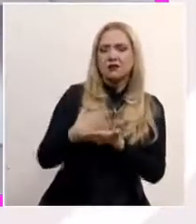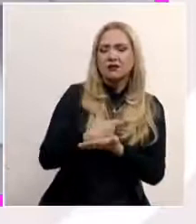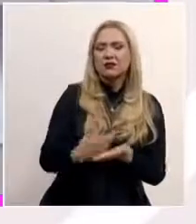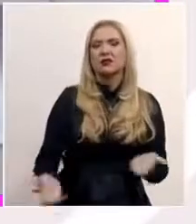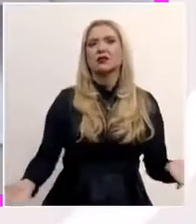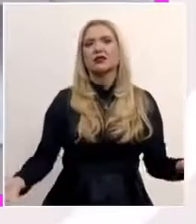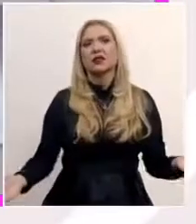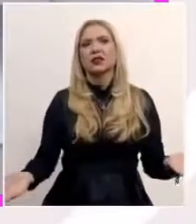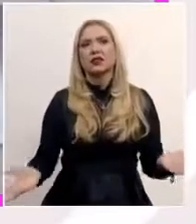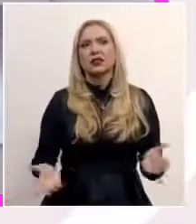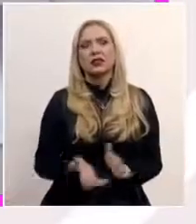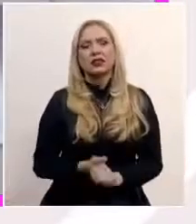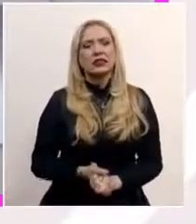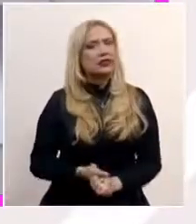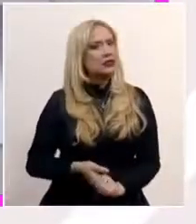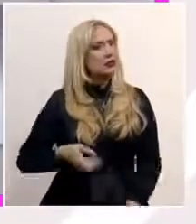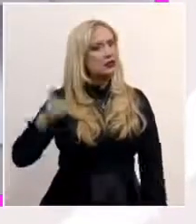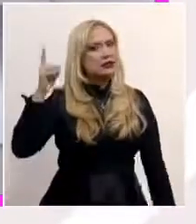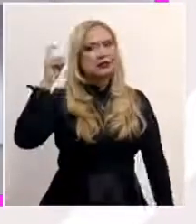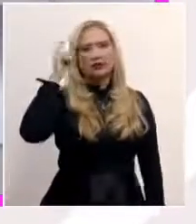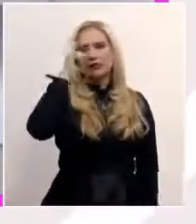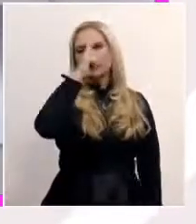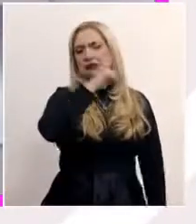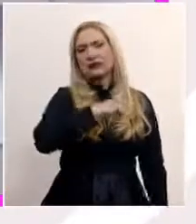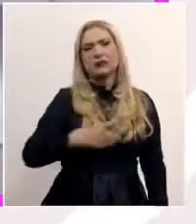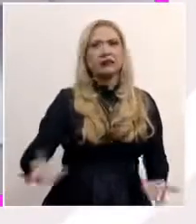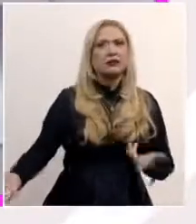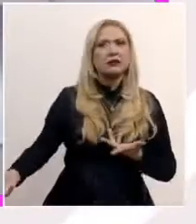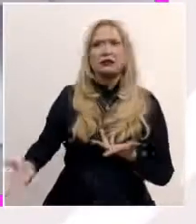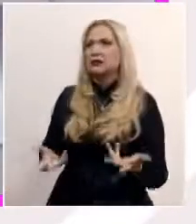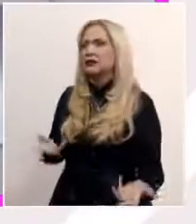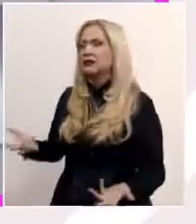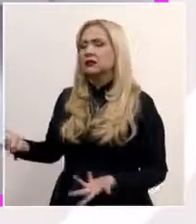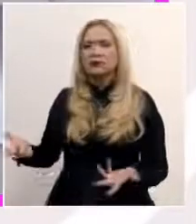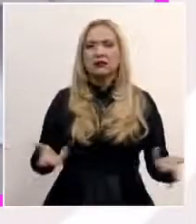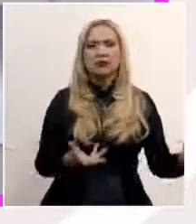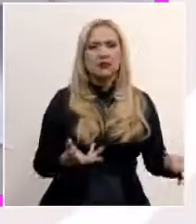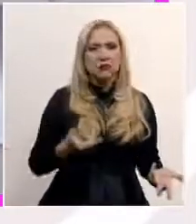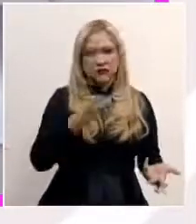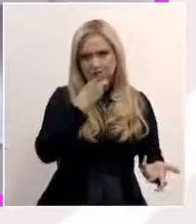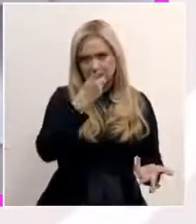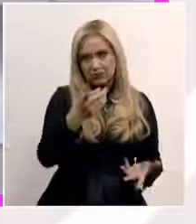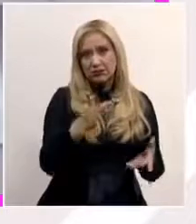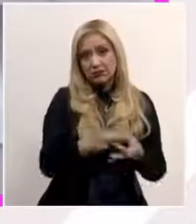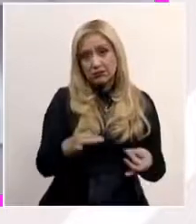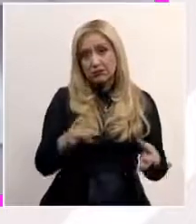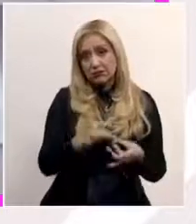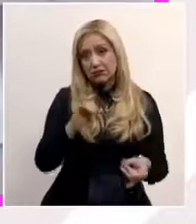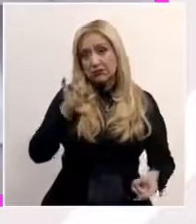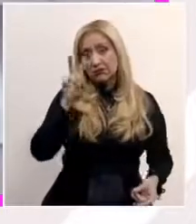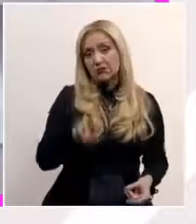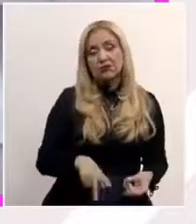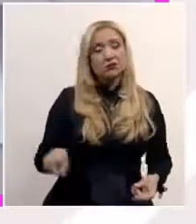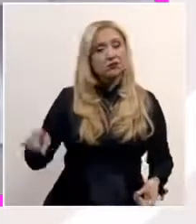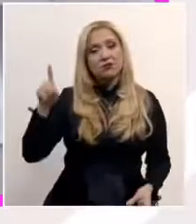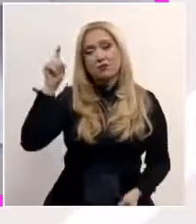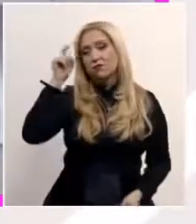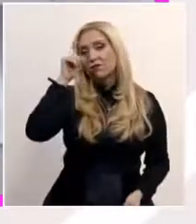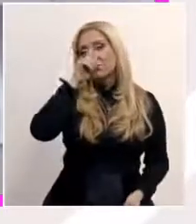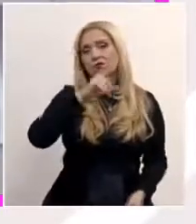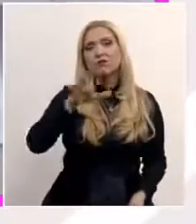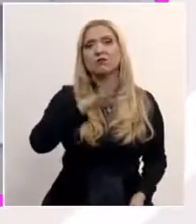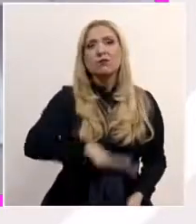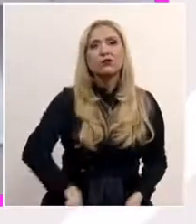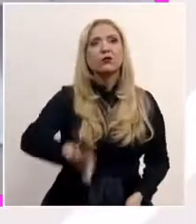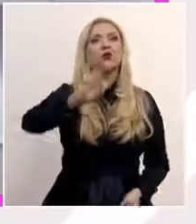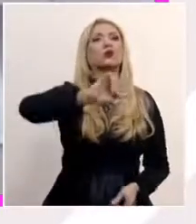sea, se ubica en una posición donde además, como mencionábamos en un principio, es muy difícil que encuentre un